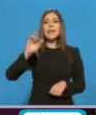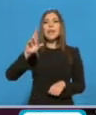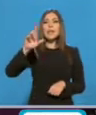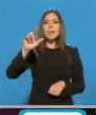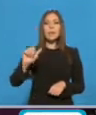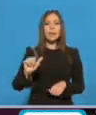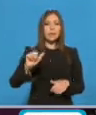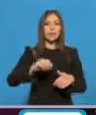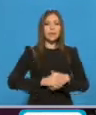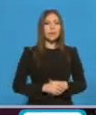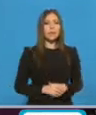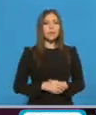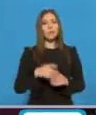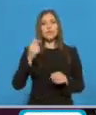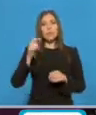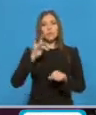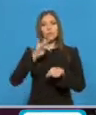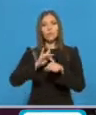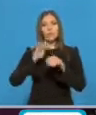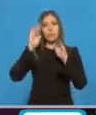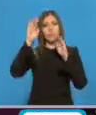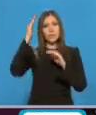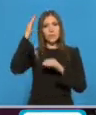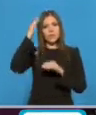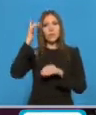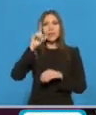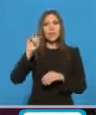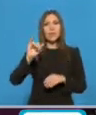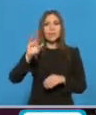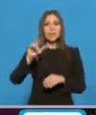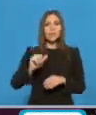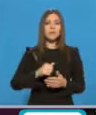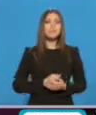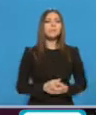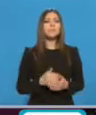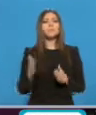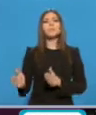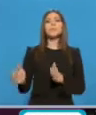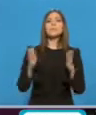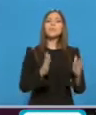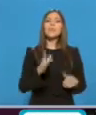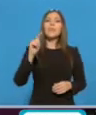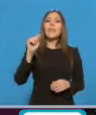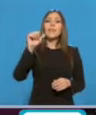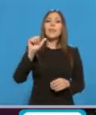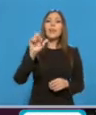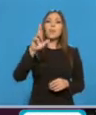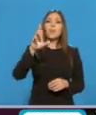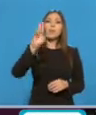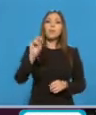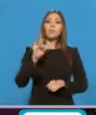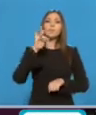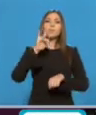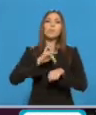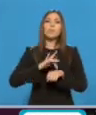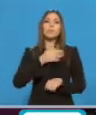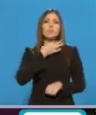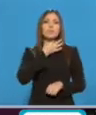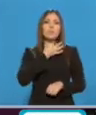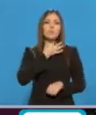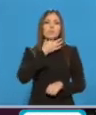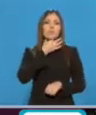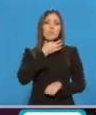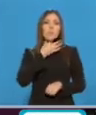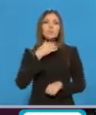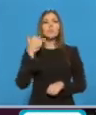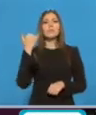Primero tocas la cabeza porque primero es Aries y luego Libra. En cambio, en Tauro es tocar la garganta